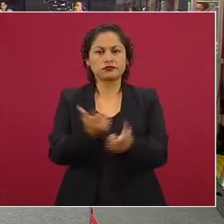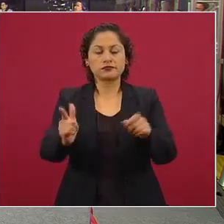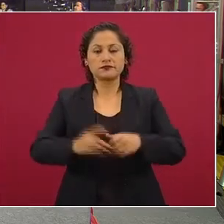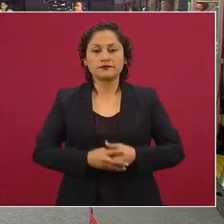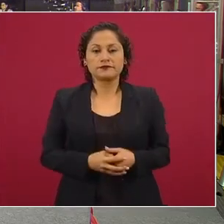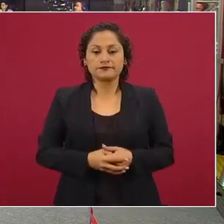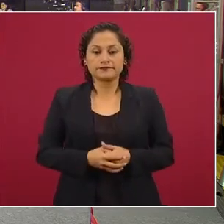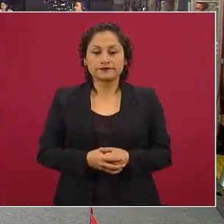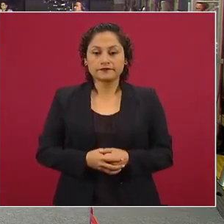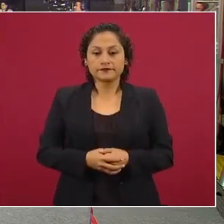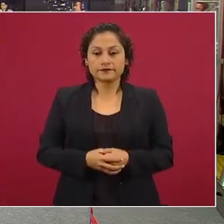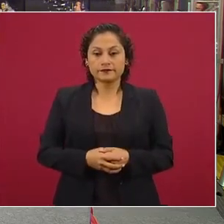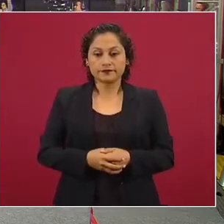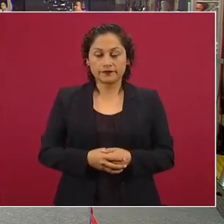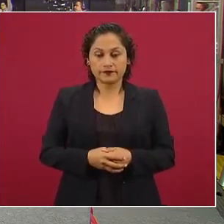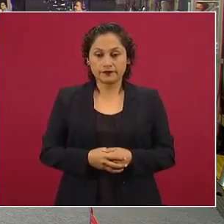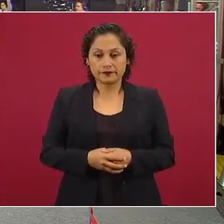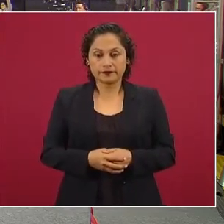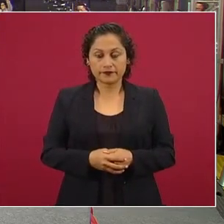A ver.